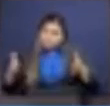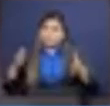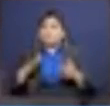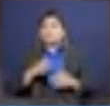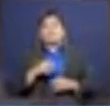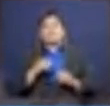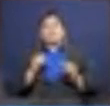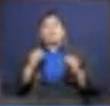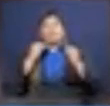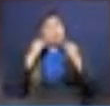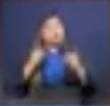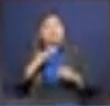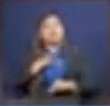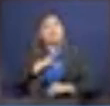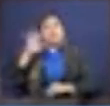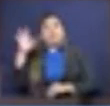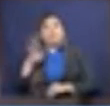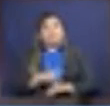y fe.